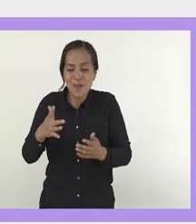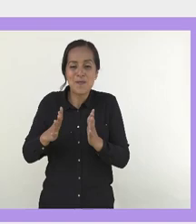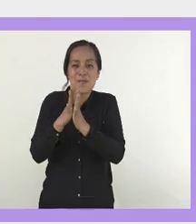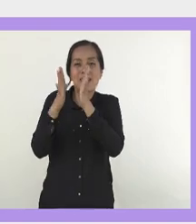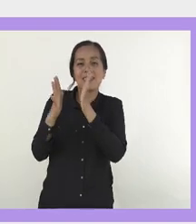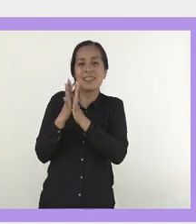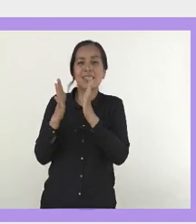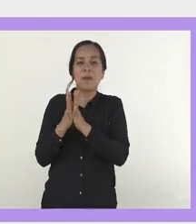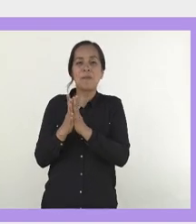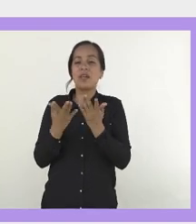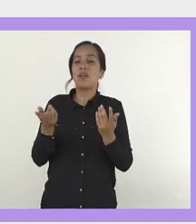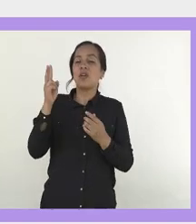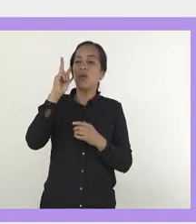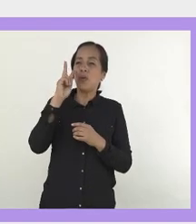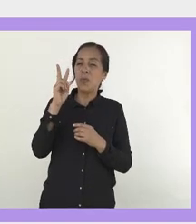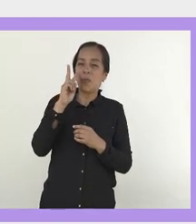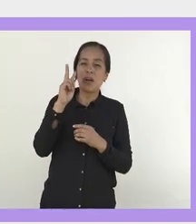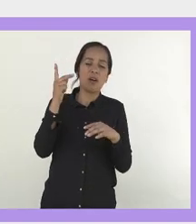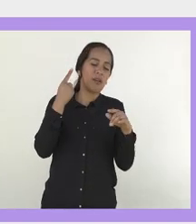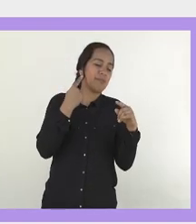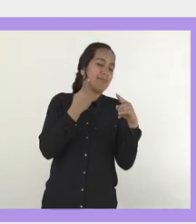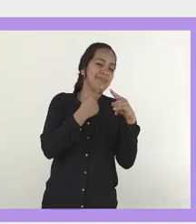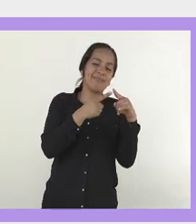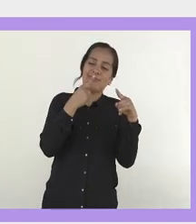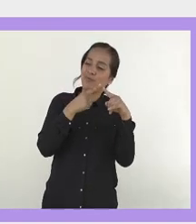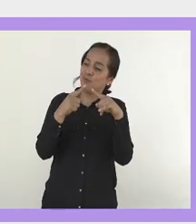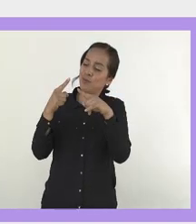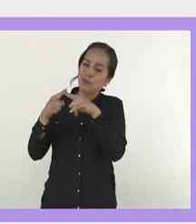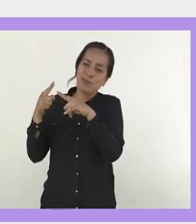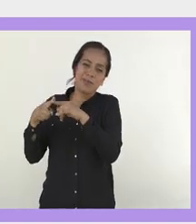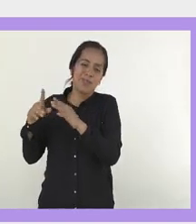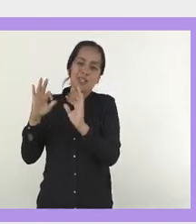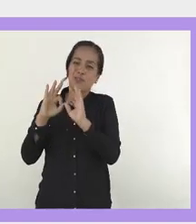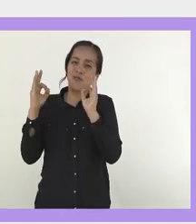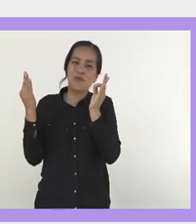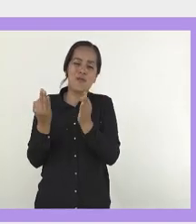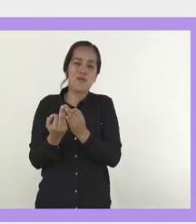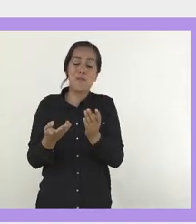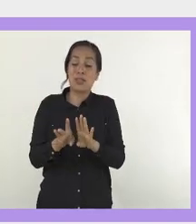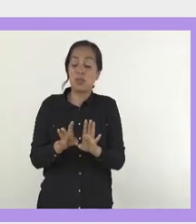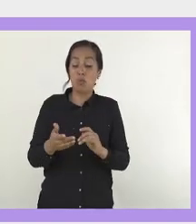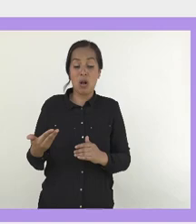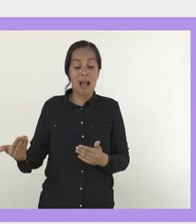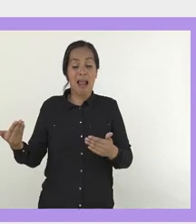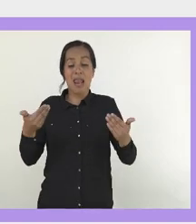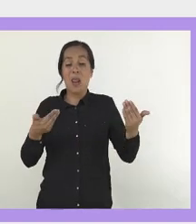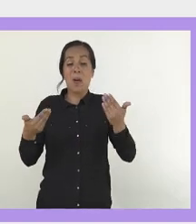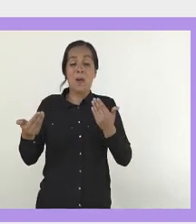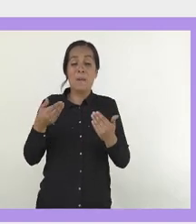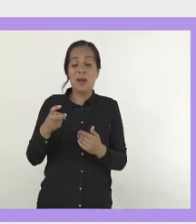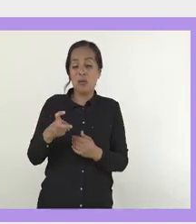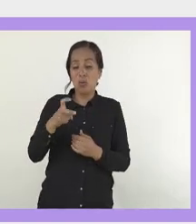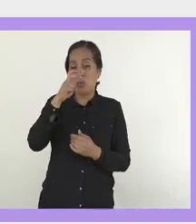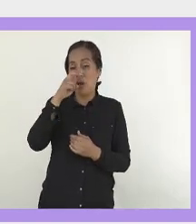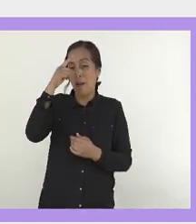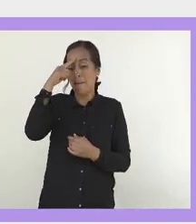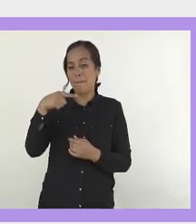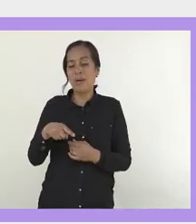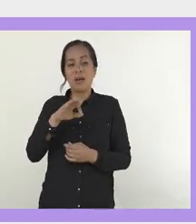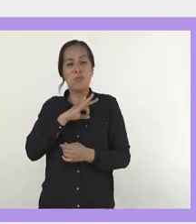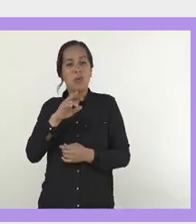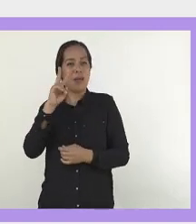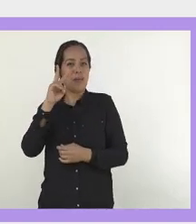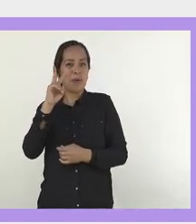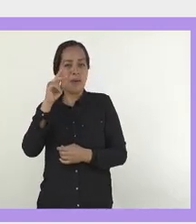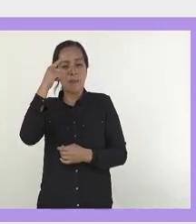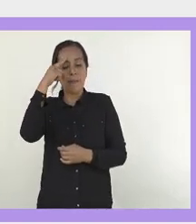lo vemos desde muchas muchas este formas la exigencia que hoy día hay para poderlo ver para tener